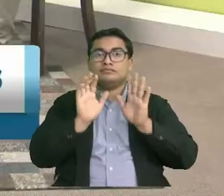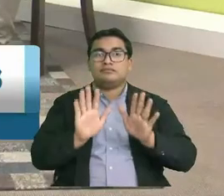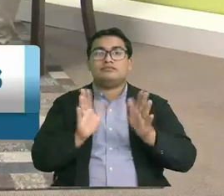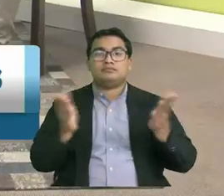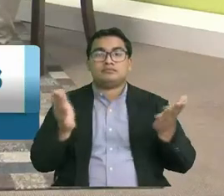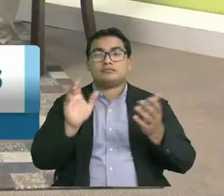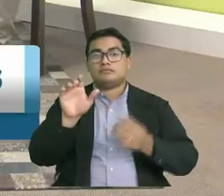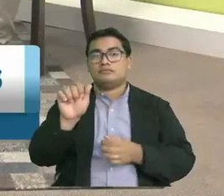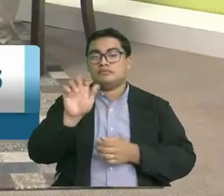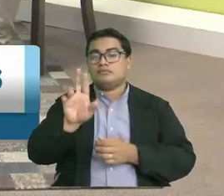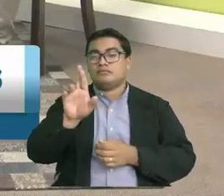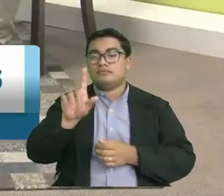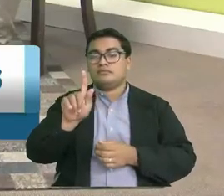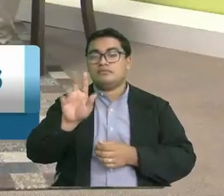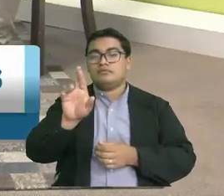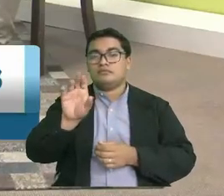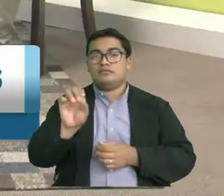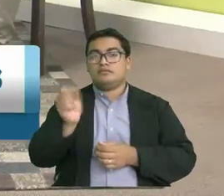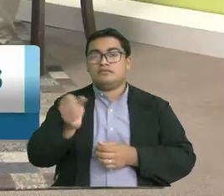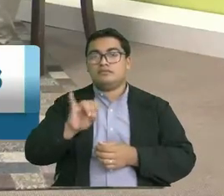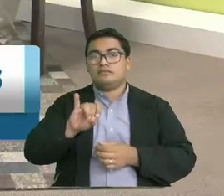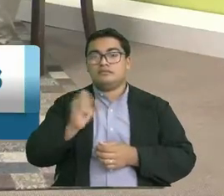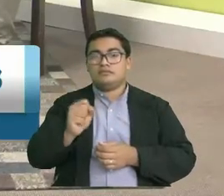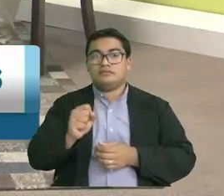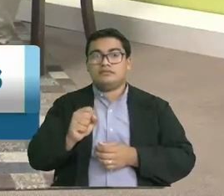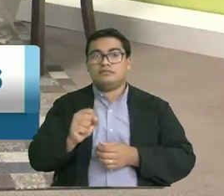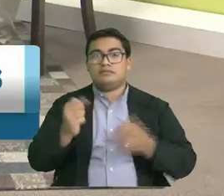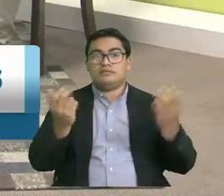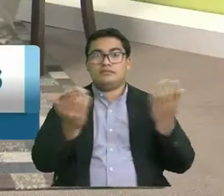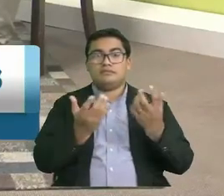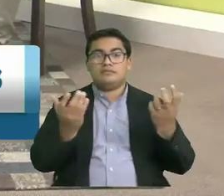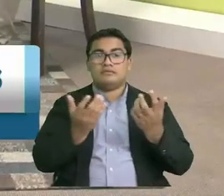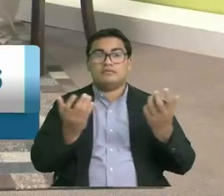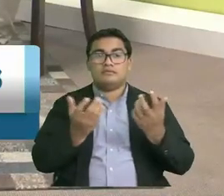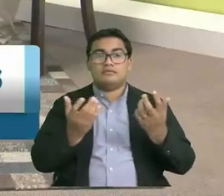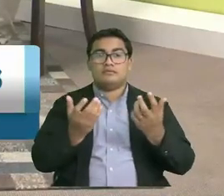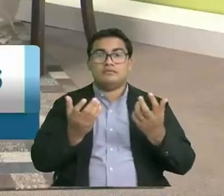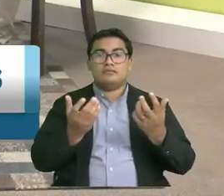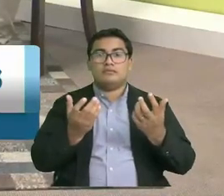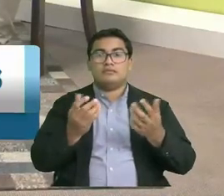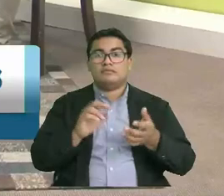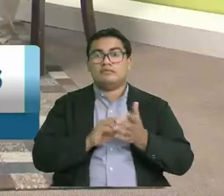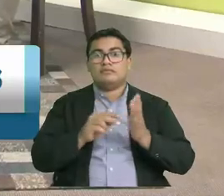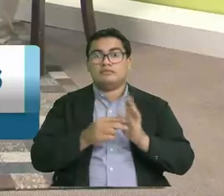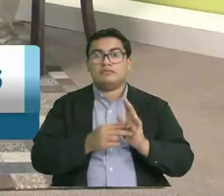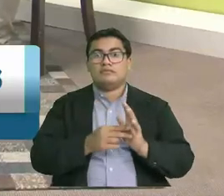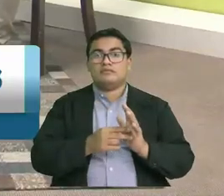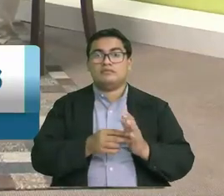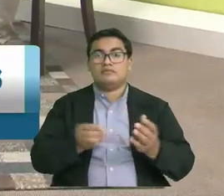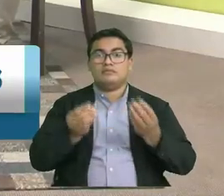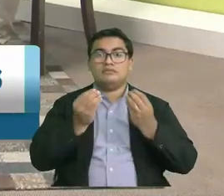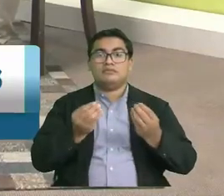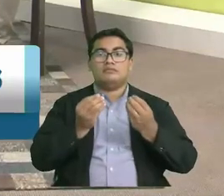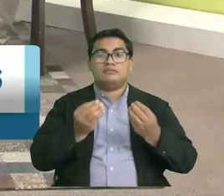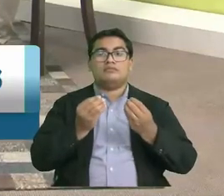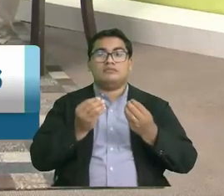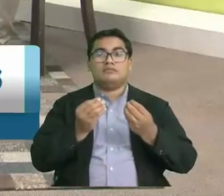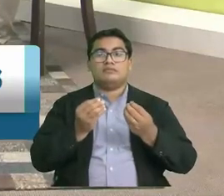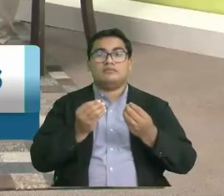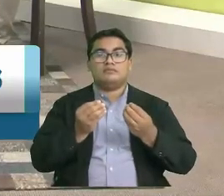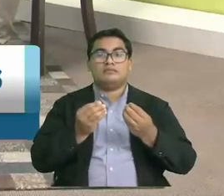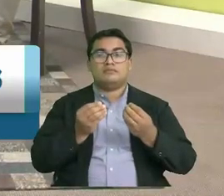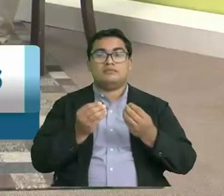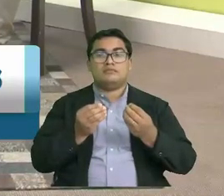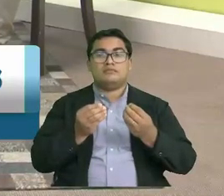artrosis, son consecuencias del pie plano. Son más frecuentes en estos pacientes y claro que sí lo pueden producir con mayor,